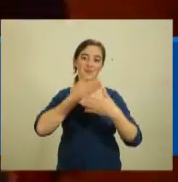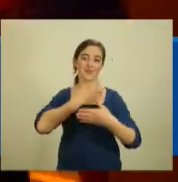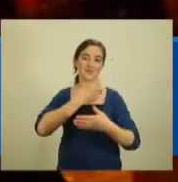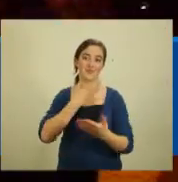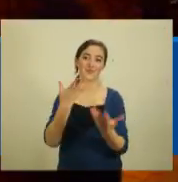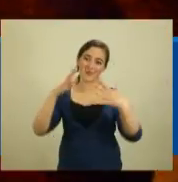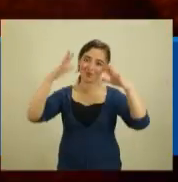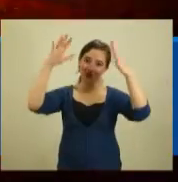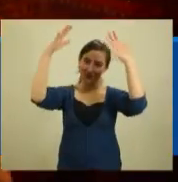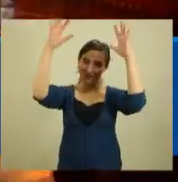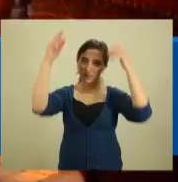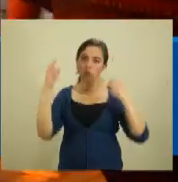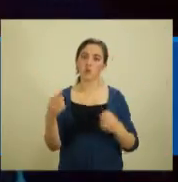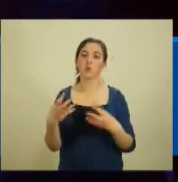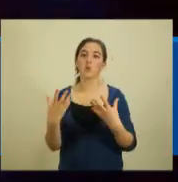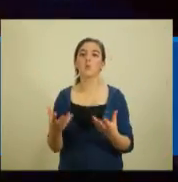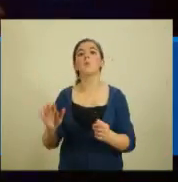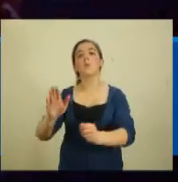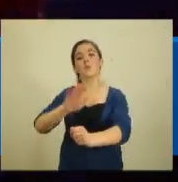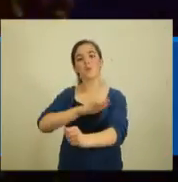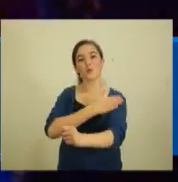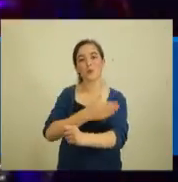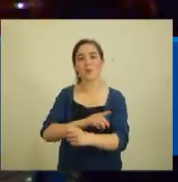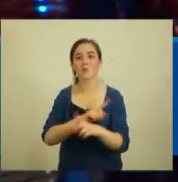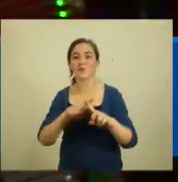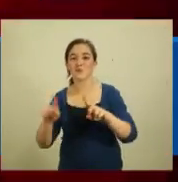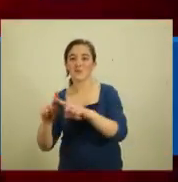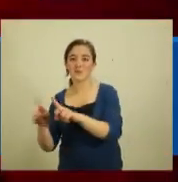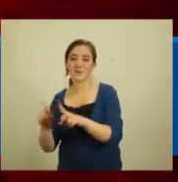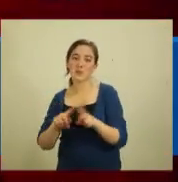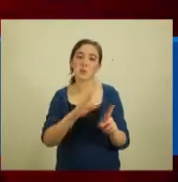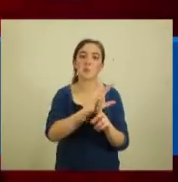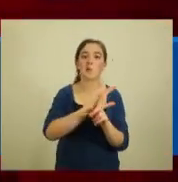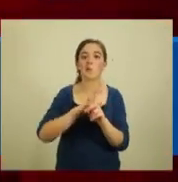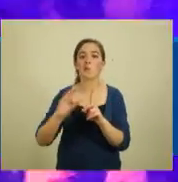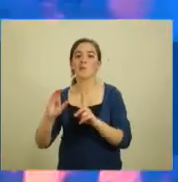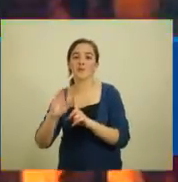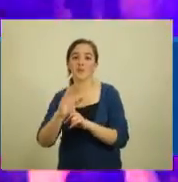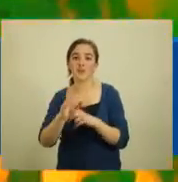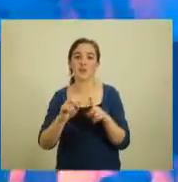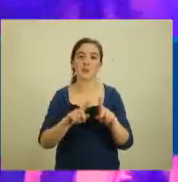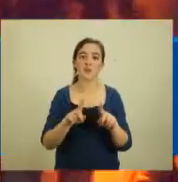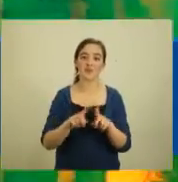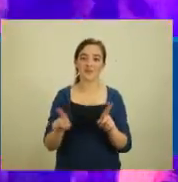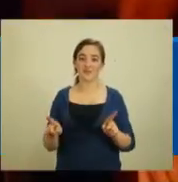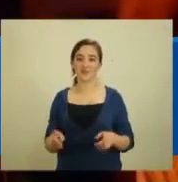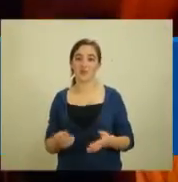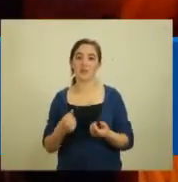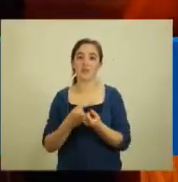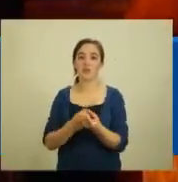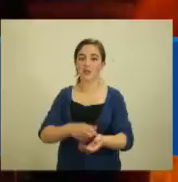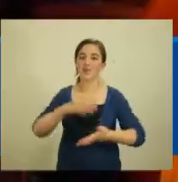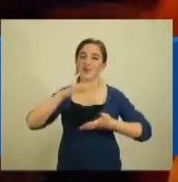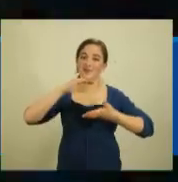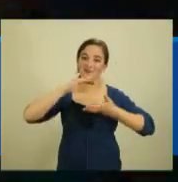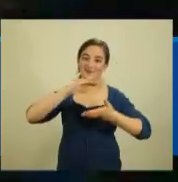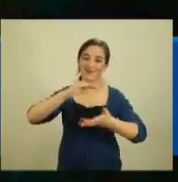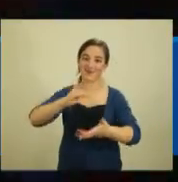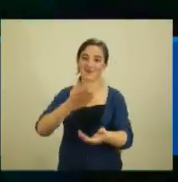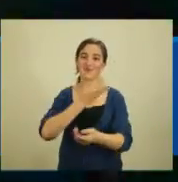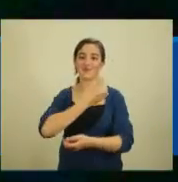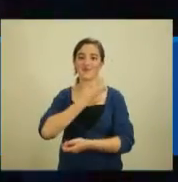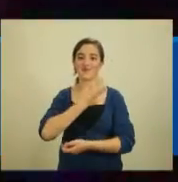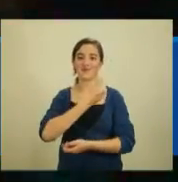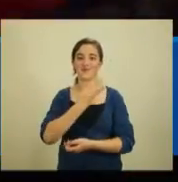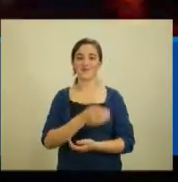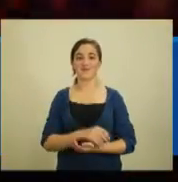madres. La Administración Municipal y el Instituto de Cultura del Carmen de Viboral organizaron esta celebración en el marco del tradicional evento